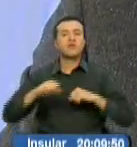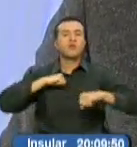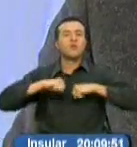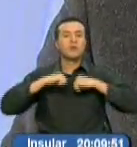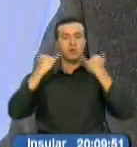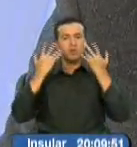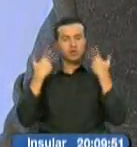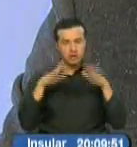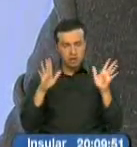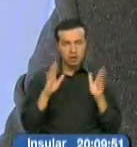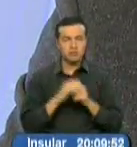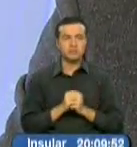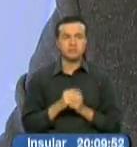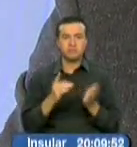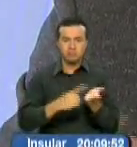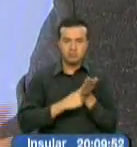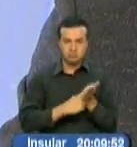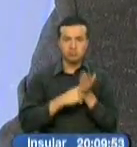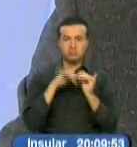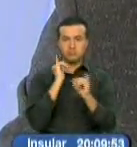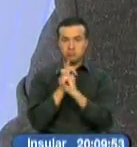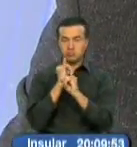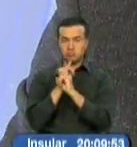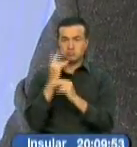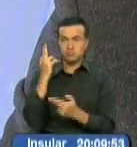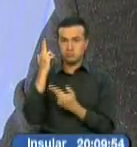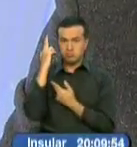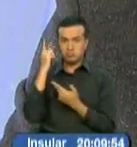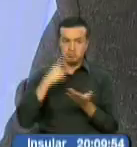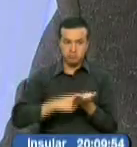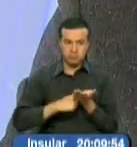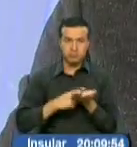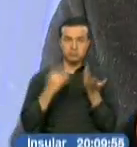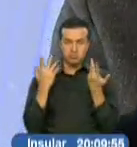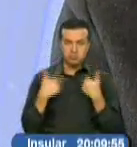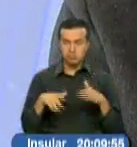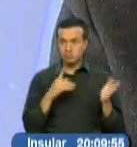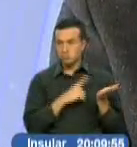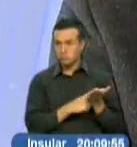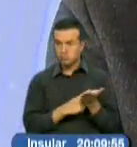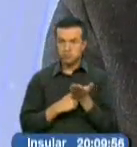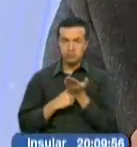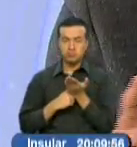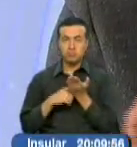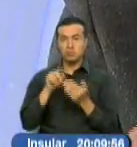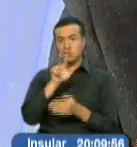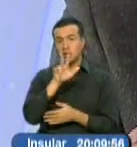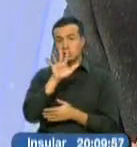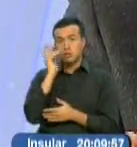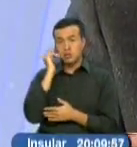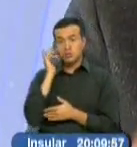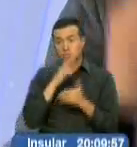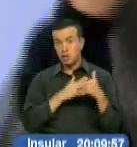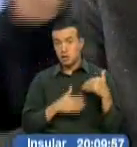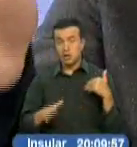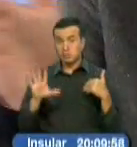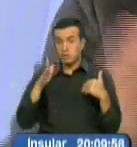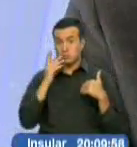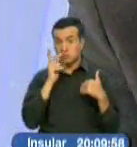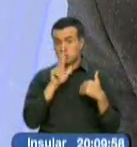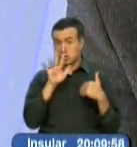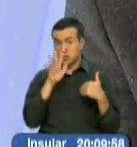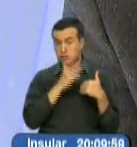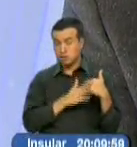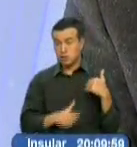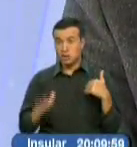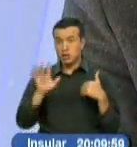Hoy inclusive tuvimos reunión con el Instituto Geográfico Militar también porque vienen en estos 35 días aproximadamente para llegar al 2